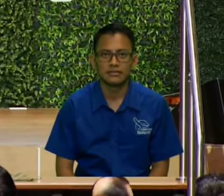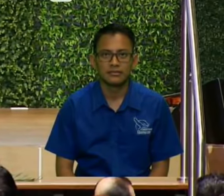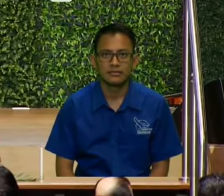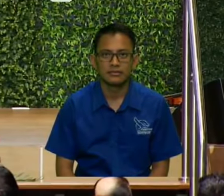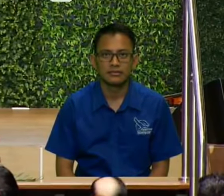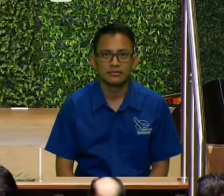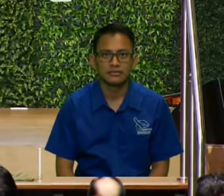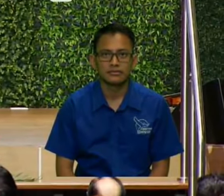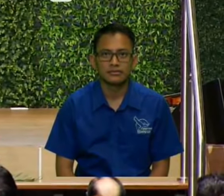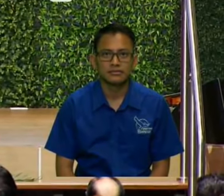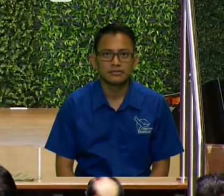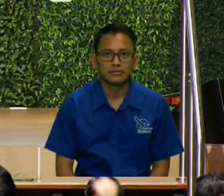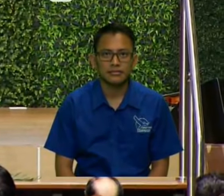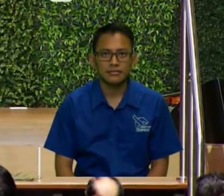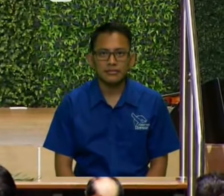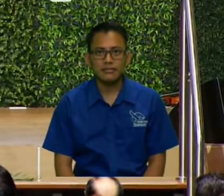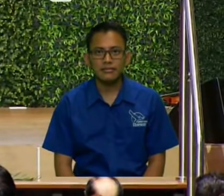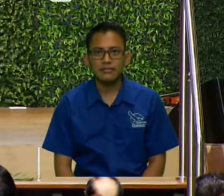Fíjense pues.